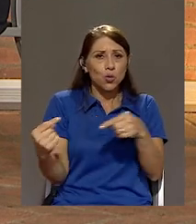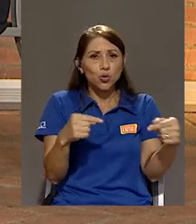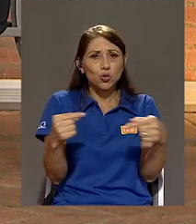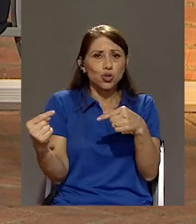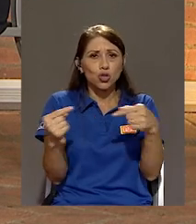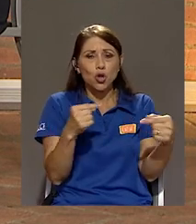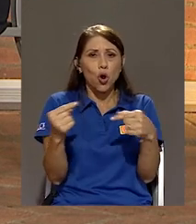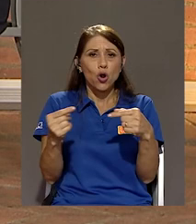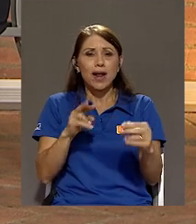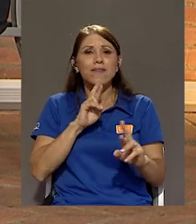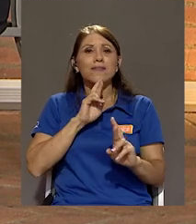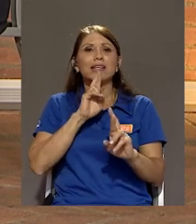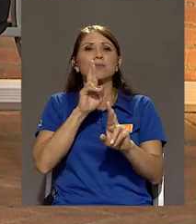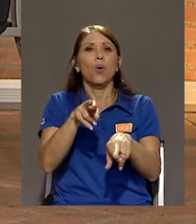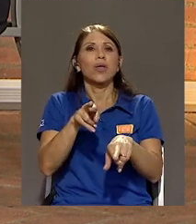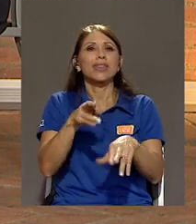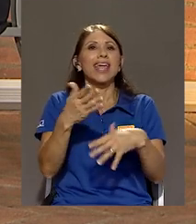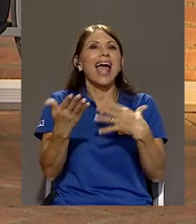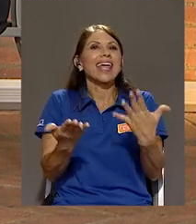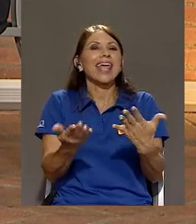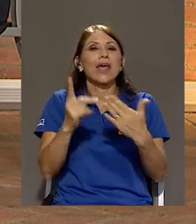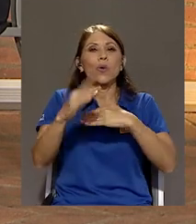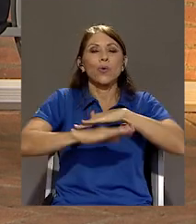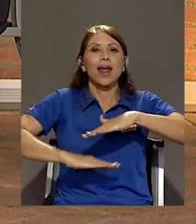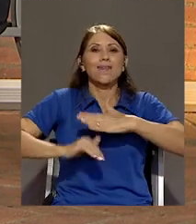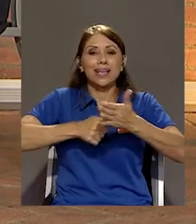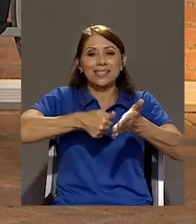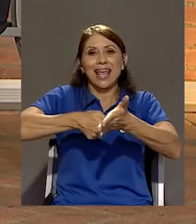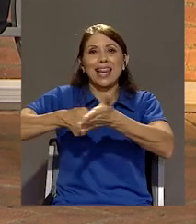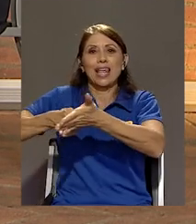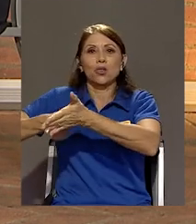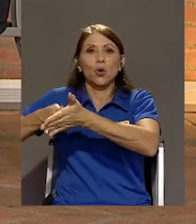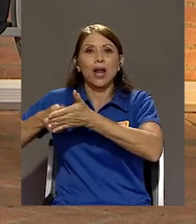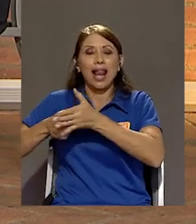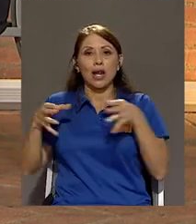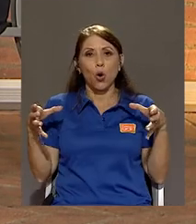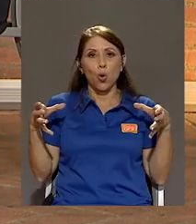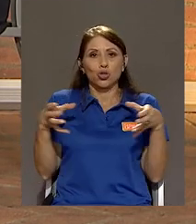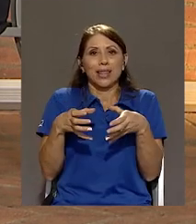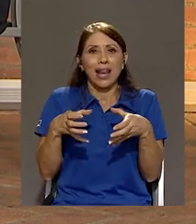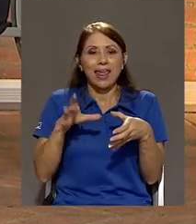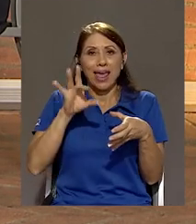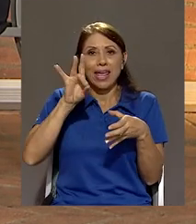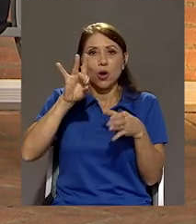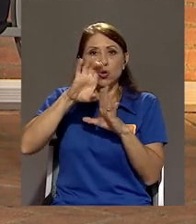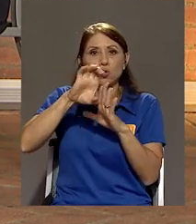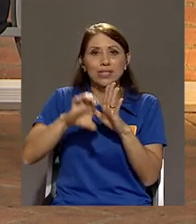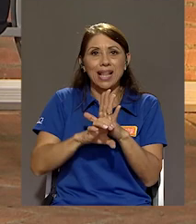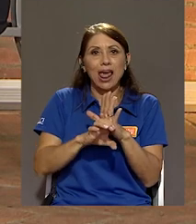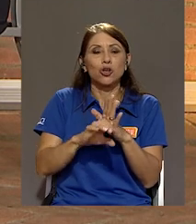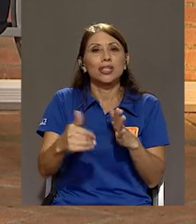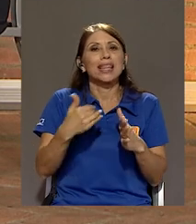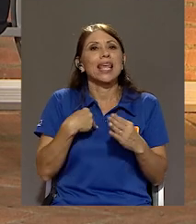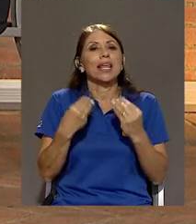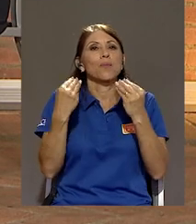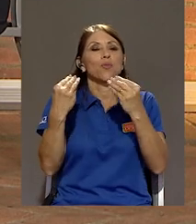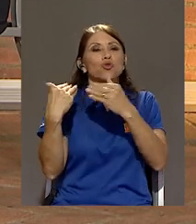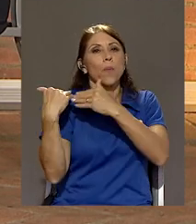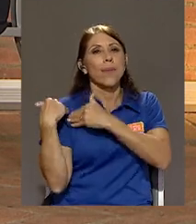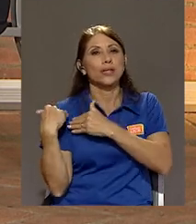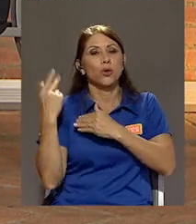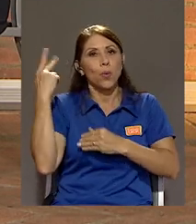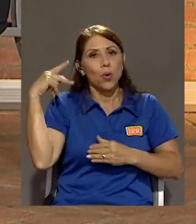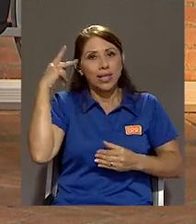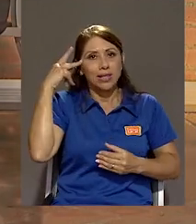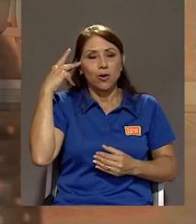responde a defender una base electoral concentrada en 8 estados que tienen mucho peso político,